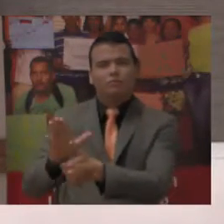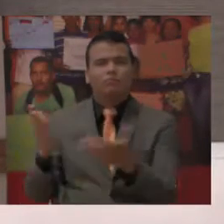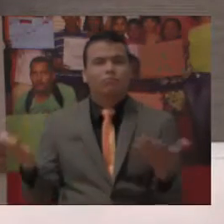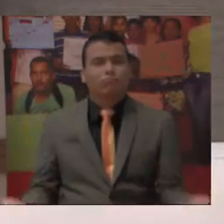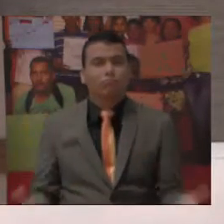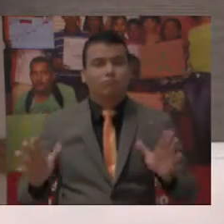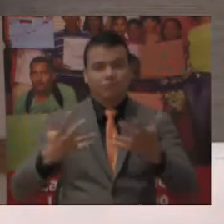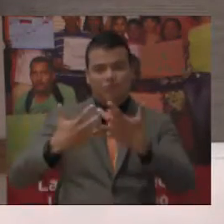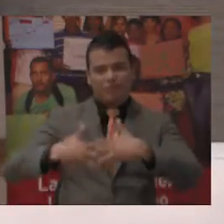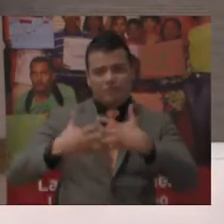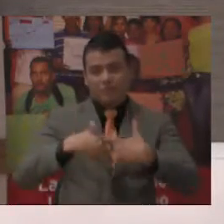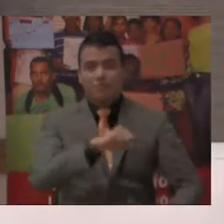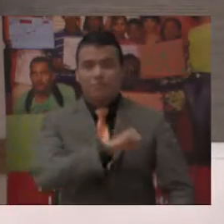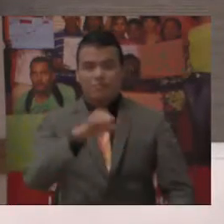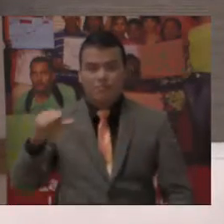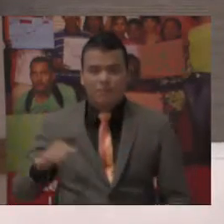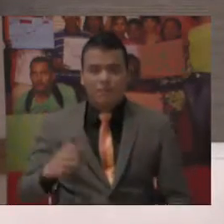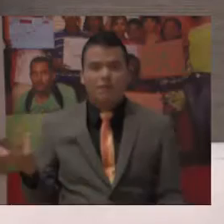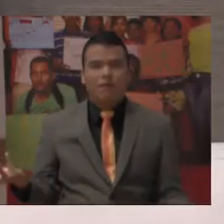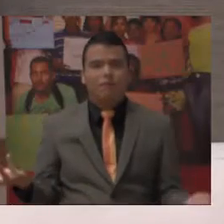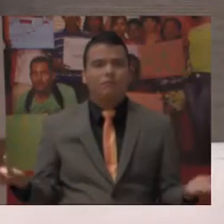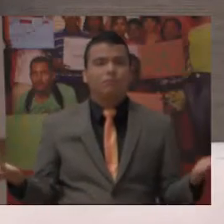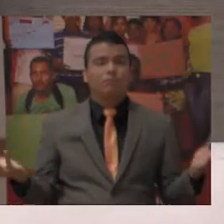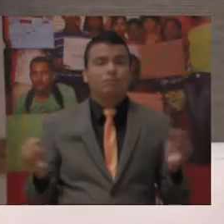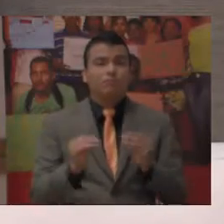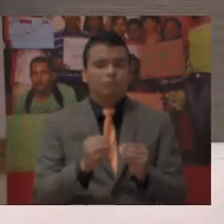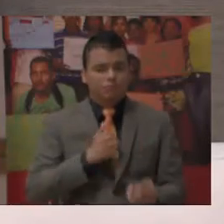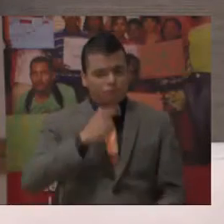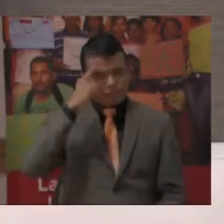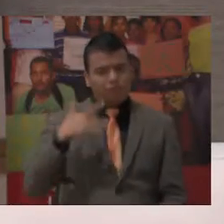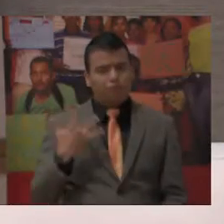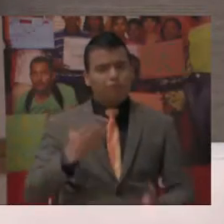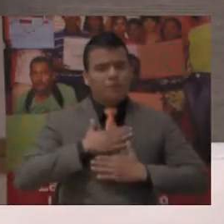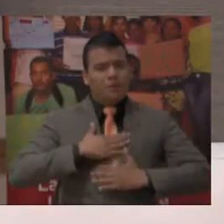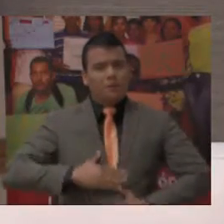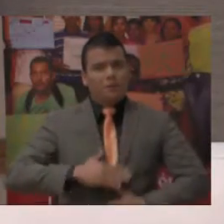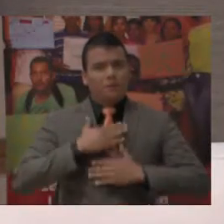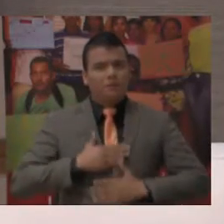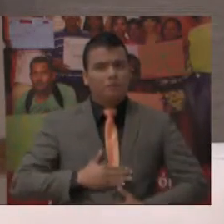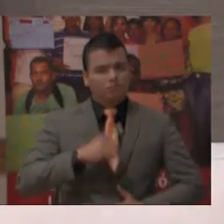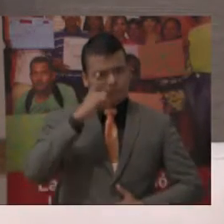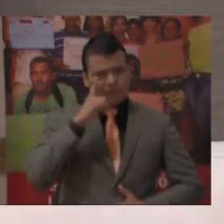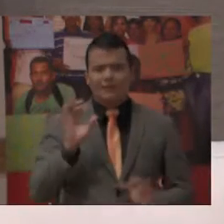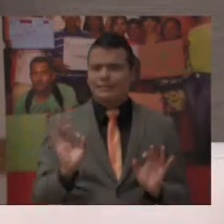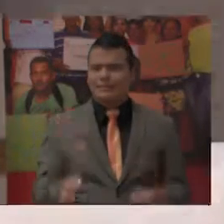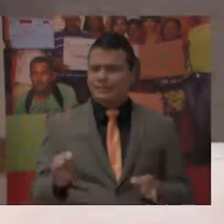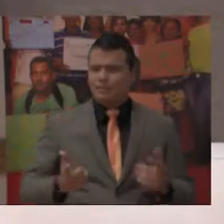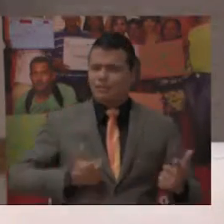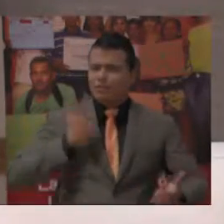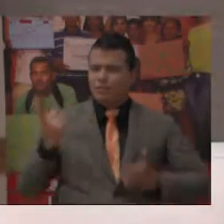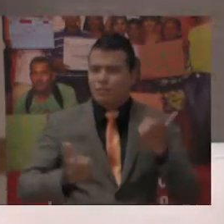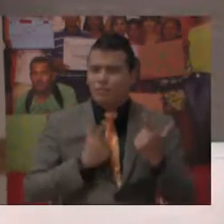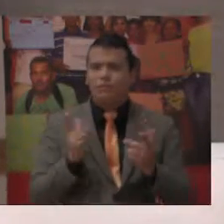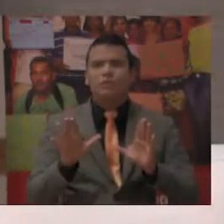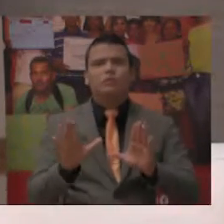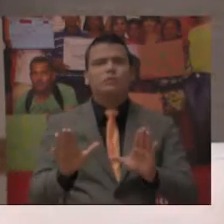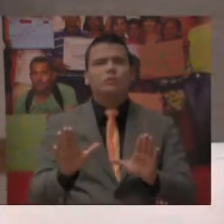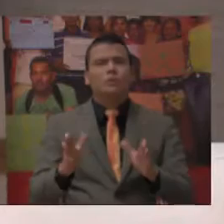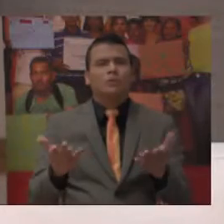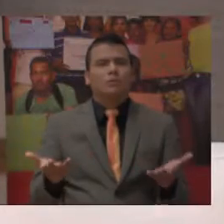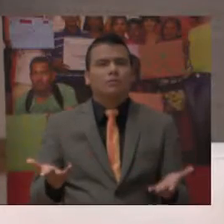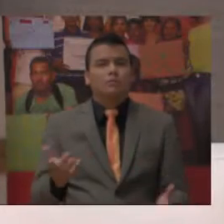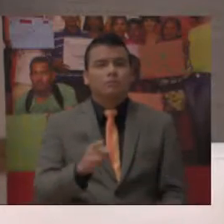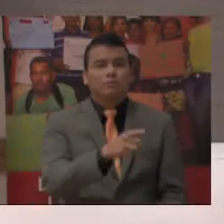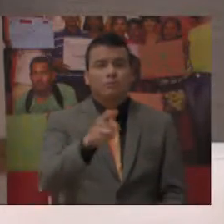la empresa privada, pues, yo me siento tranquilo que siempre he luchado porque